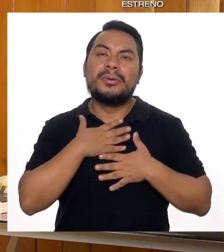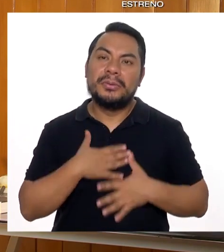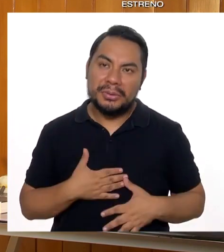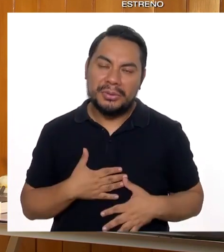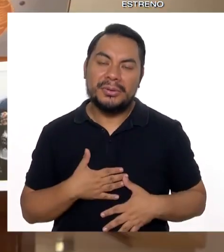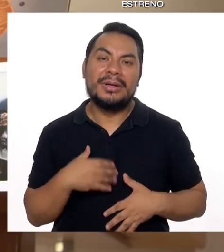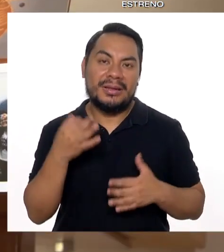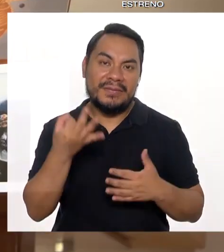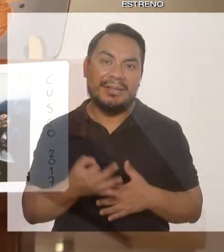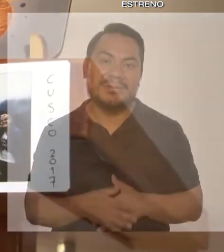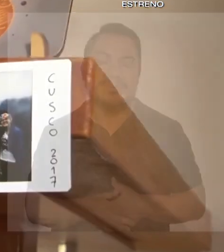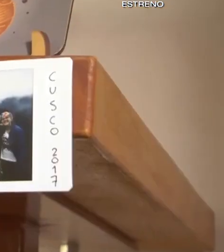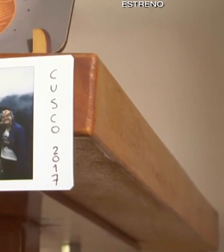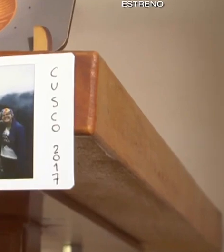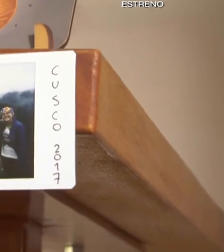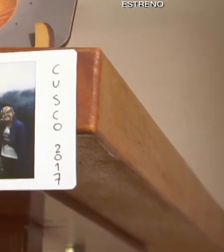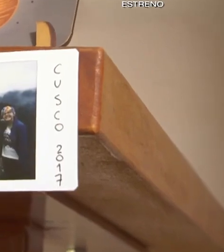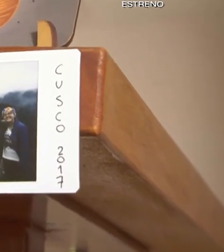alivio en realidad.